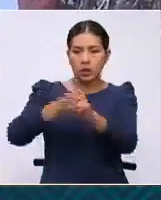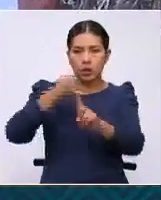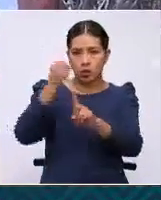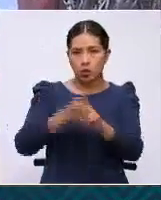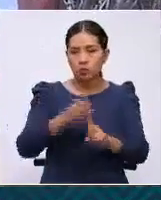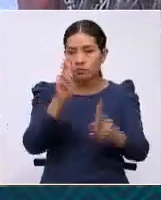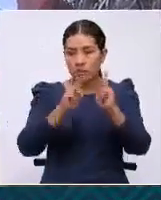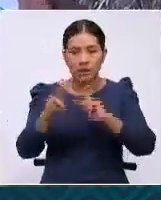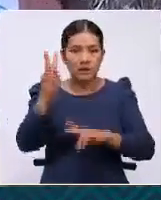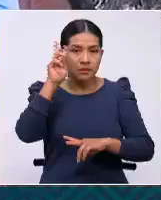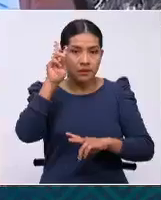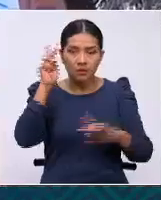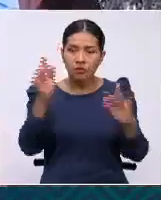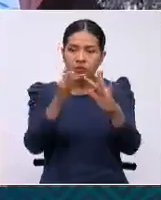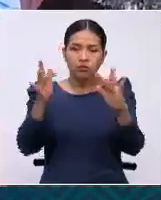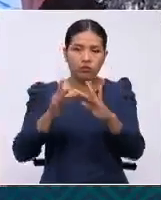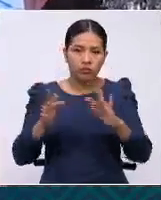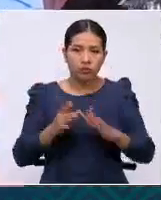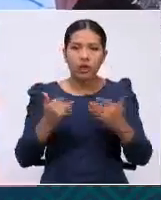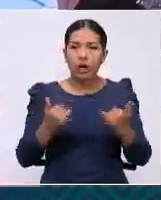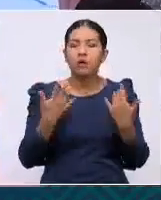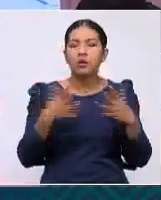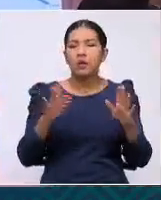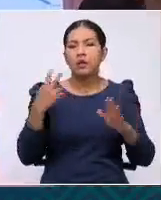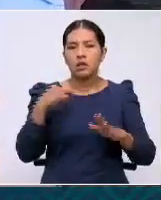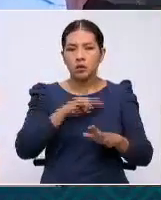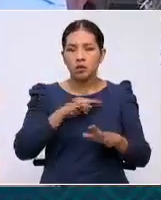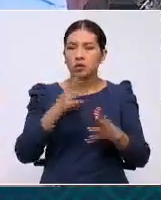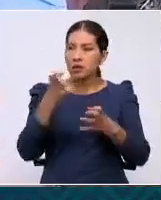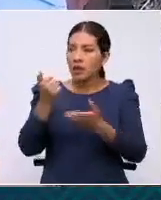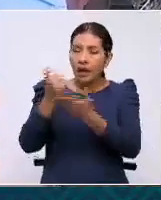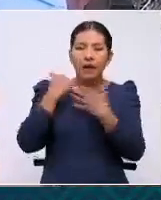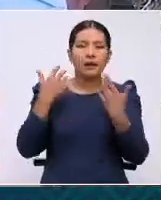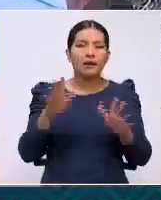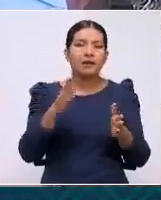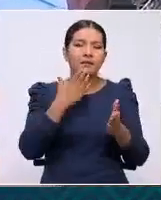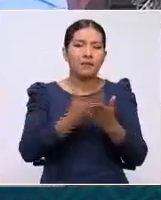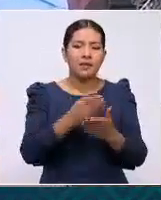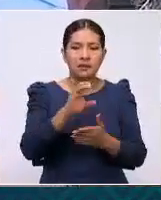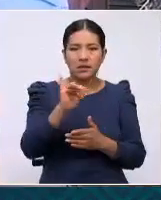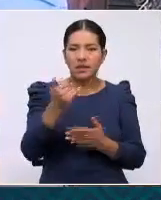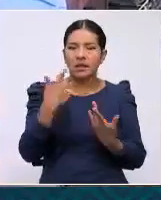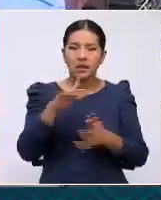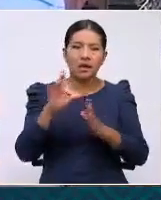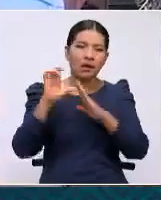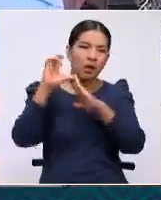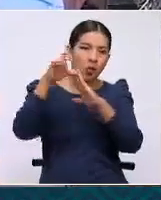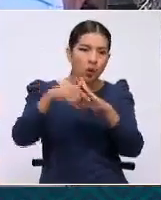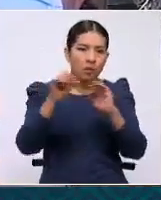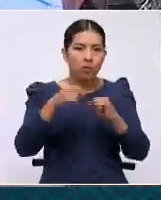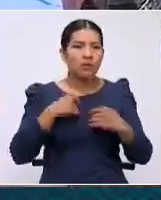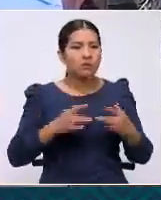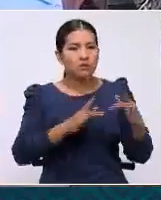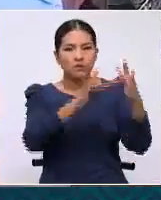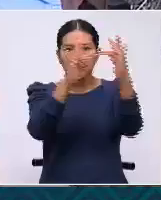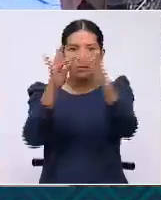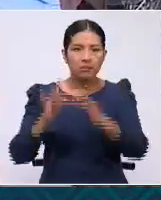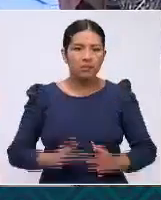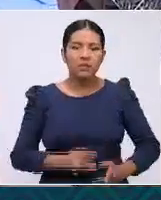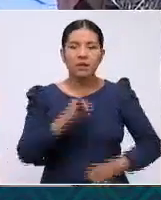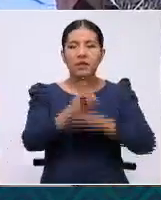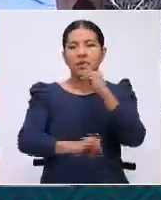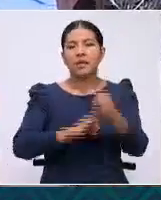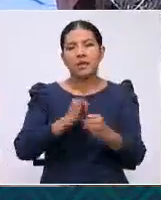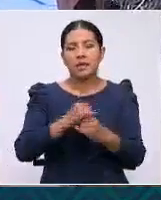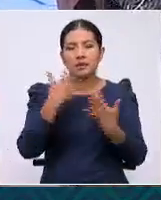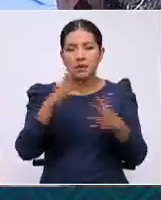organizada. Ya tenemos varias redes, hoy mismo hemos recibido la cooperación, decía, con miras a que podamos contar luego con una red de carácter internacional que permita